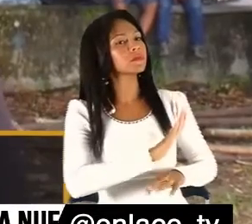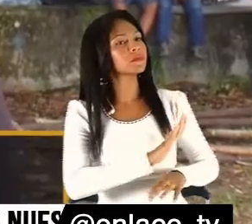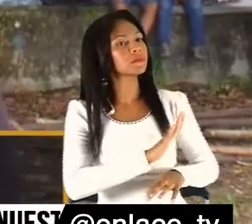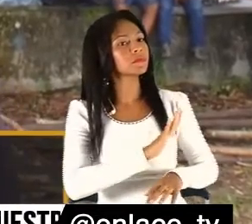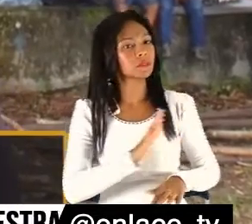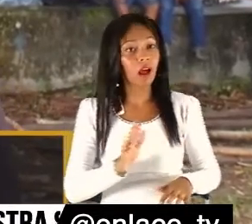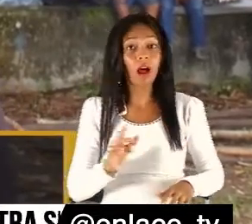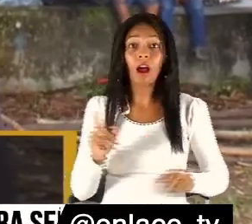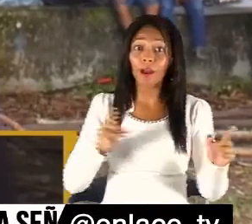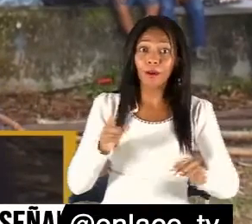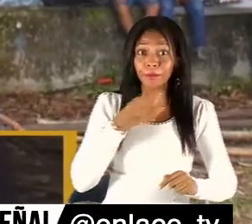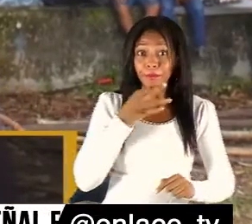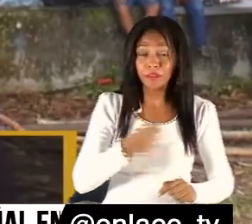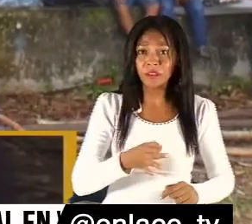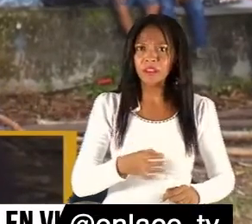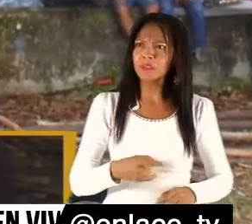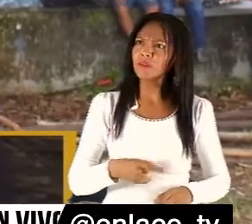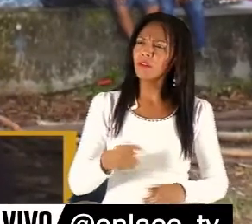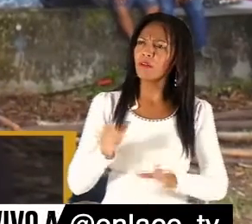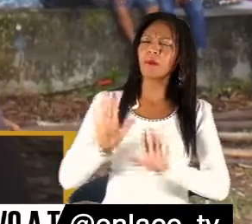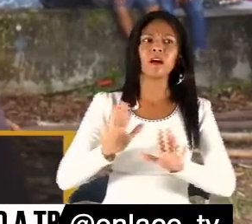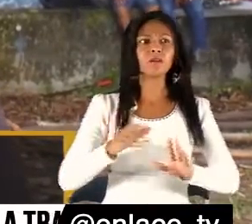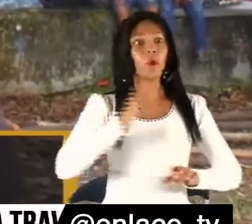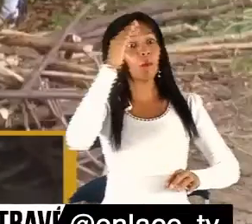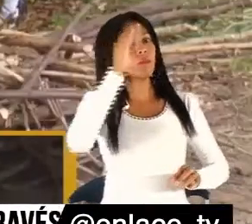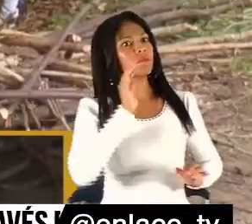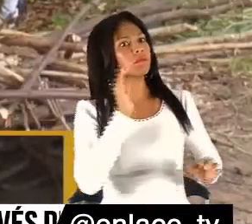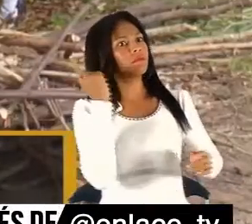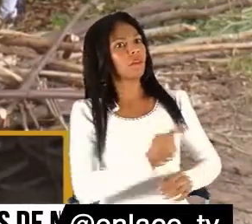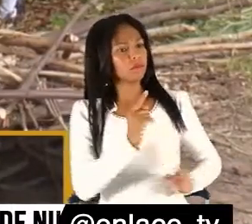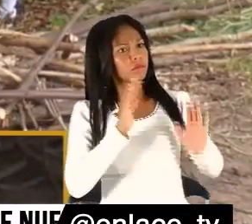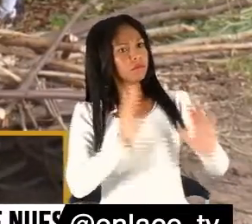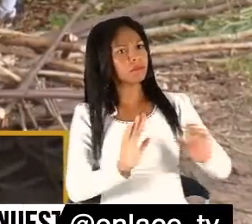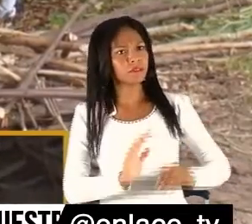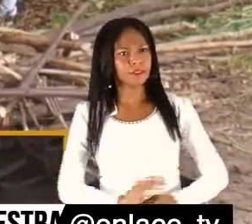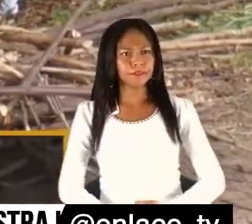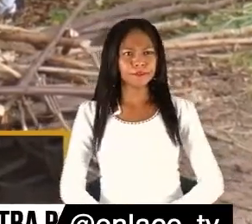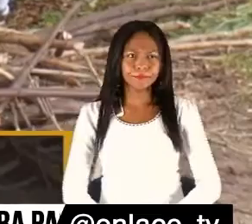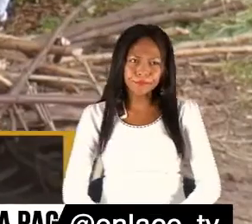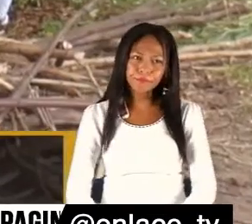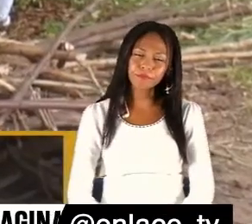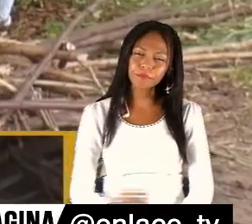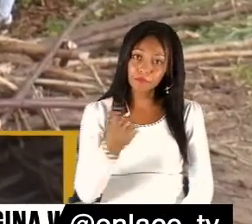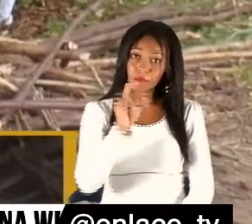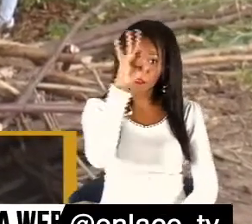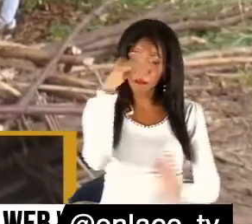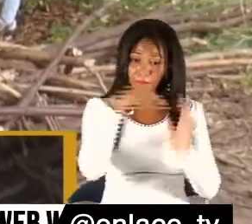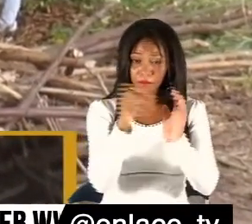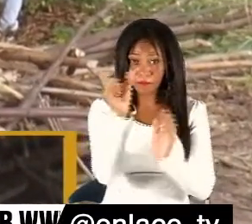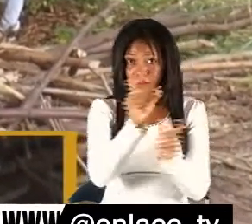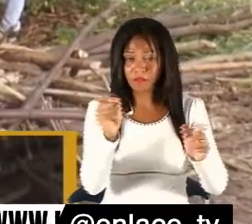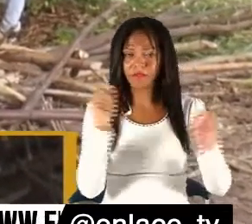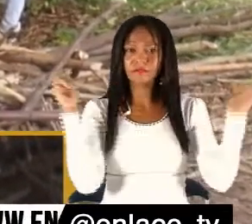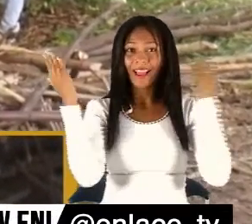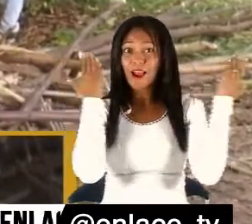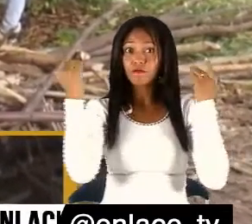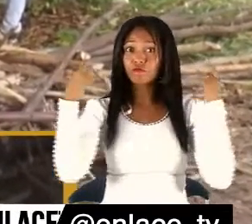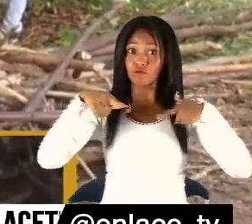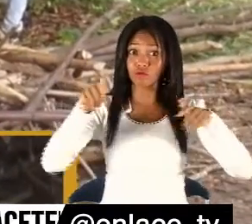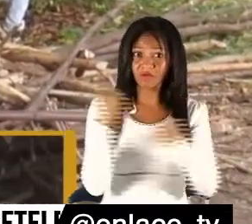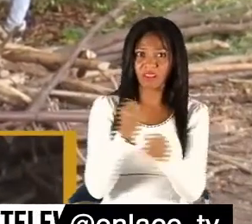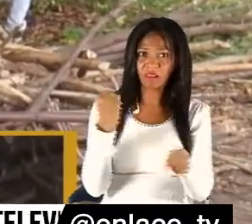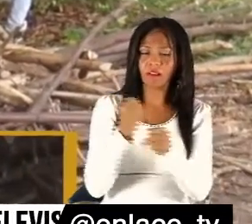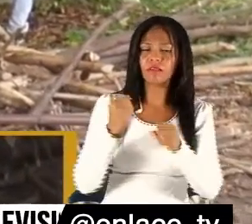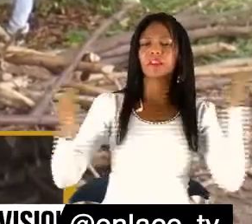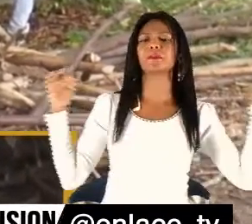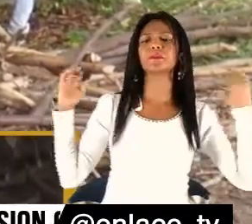menos llegaron hasta aquí, han sido retenidos por parte de la fuerza pública. Se calcula que unos 3.000 campesinos llegan a este punto de concentración y los